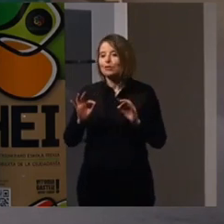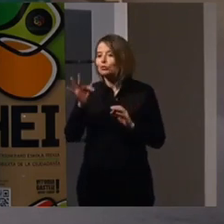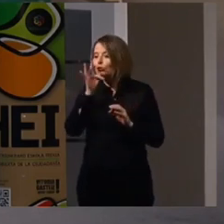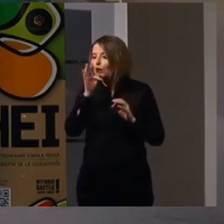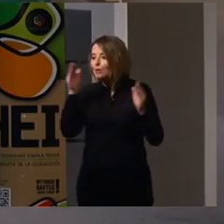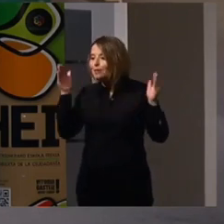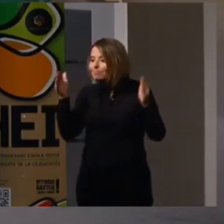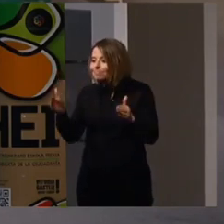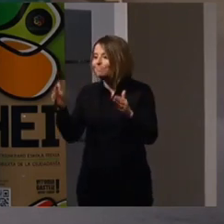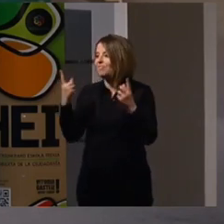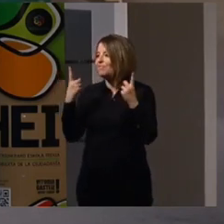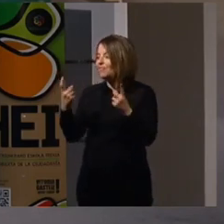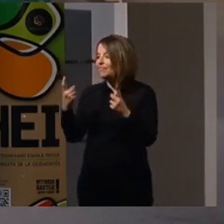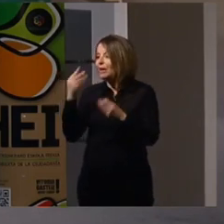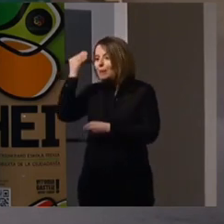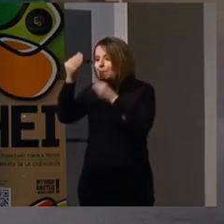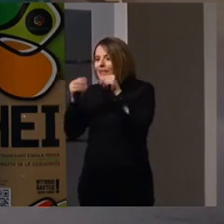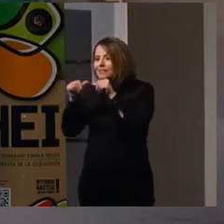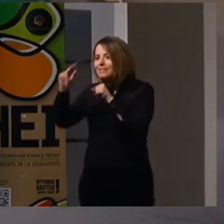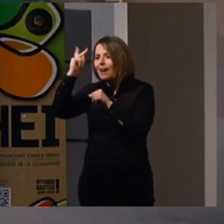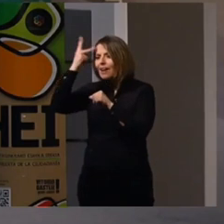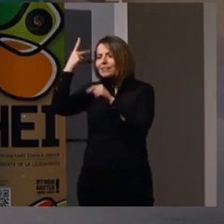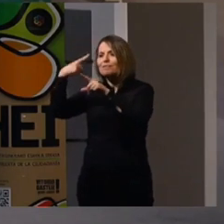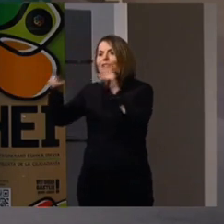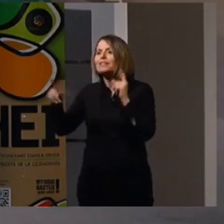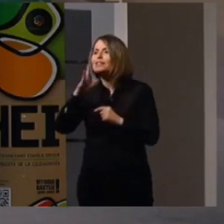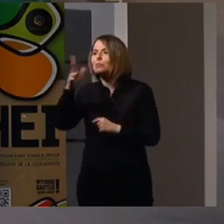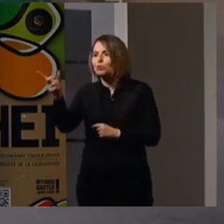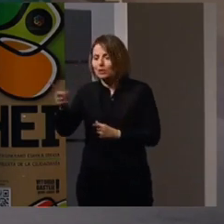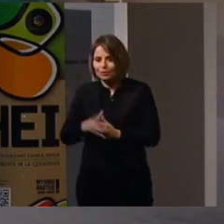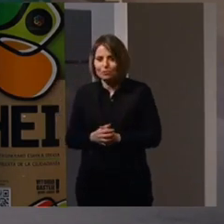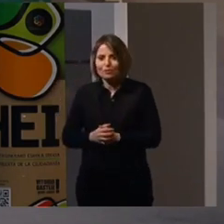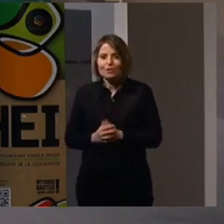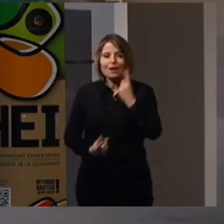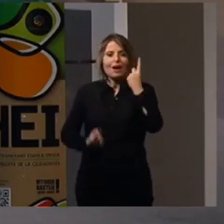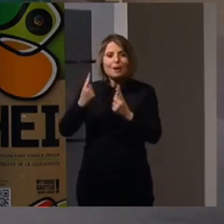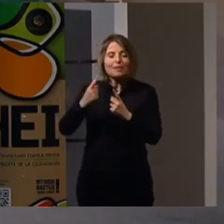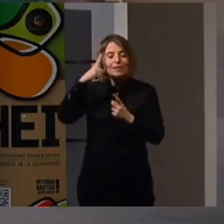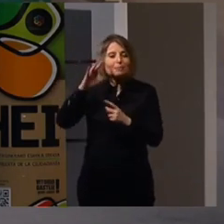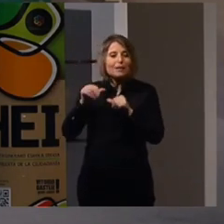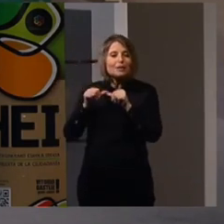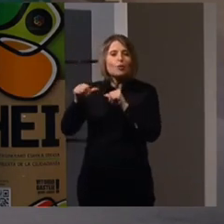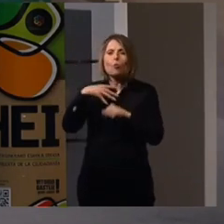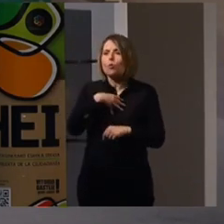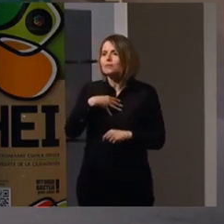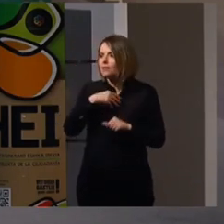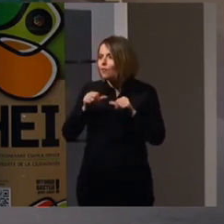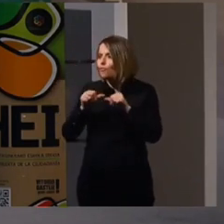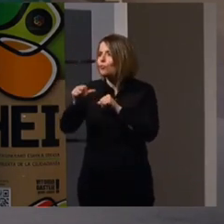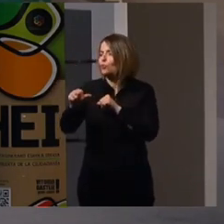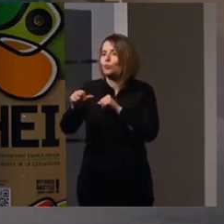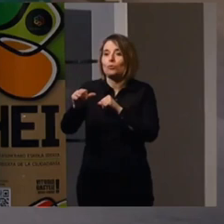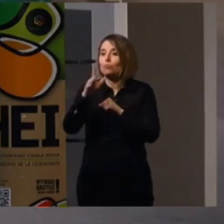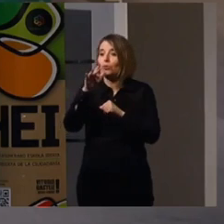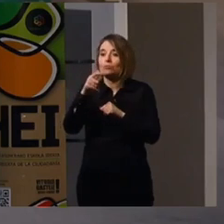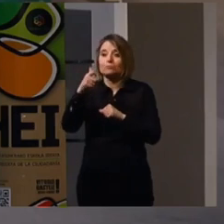hemos entrado todavía, yo creo, en la fase de ¿por qué no pensamos algo diferente para todos y para todas? ¿No? Y a veces yo creo que nos cuesta imaginar un futuro diferente